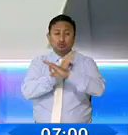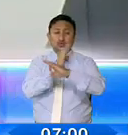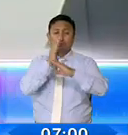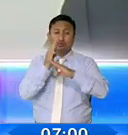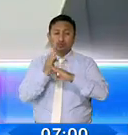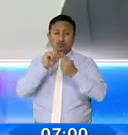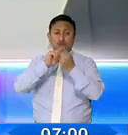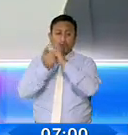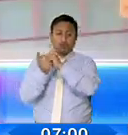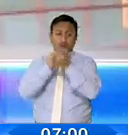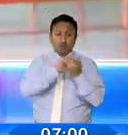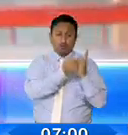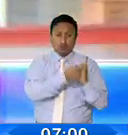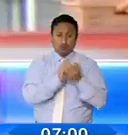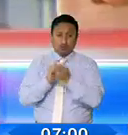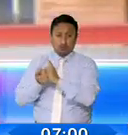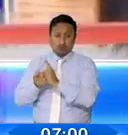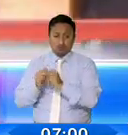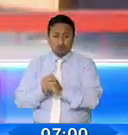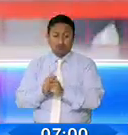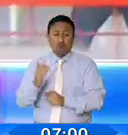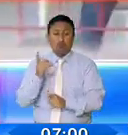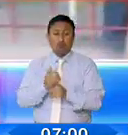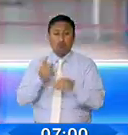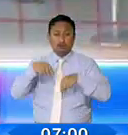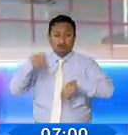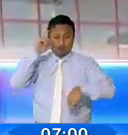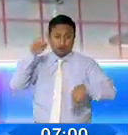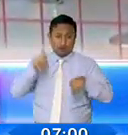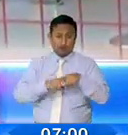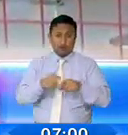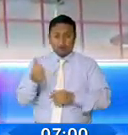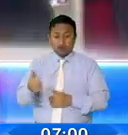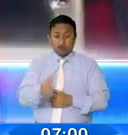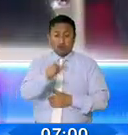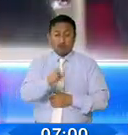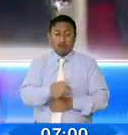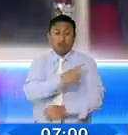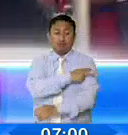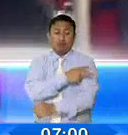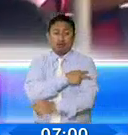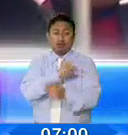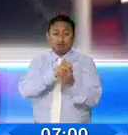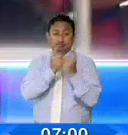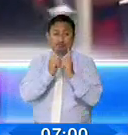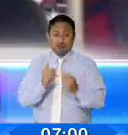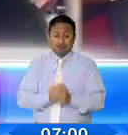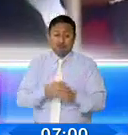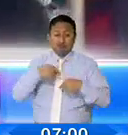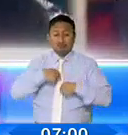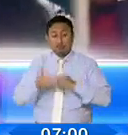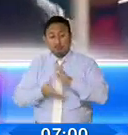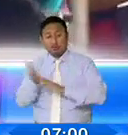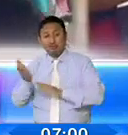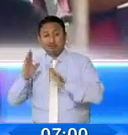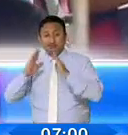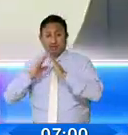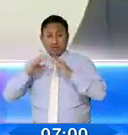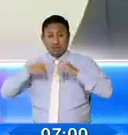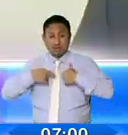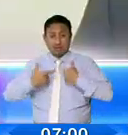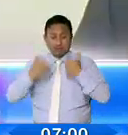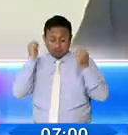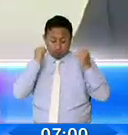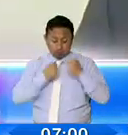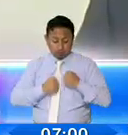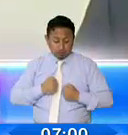son varios turnos, para eso hemos acordado horarios con los señores vocales, nos estamos rotando el tiempo de ir a casa para ducharnos, descansar, pero la idea es no